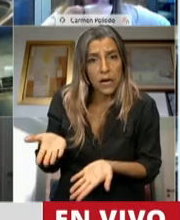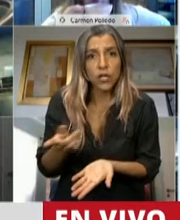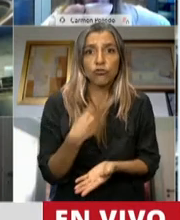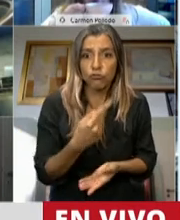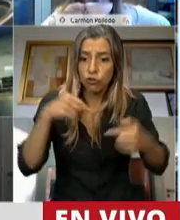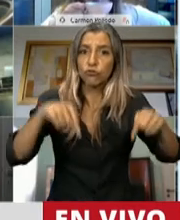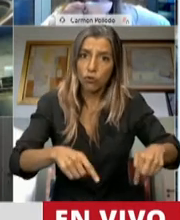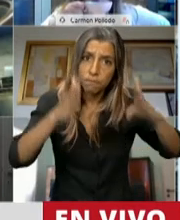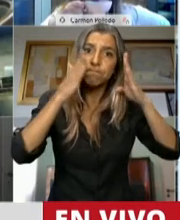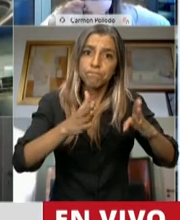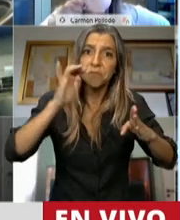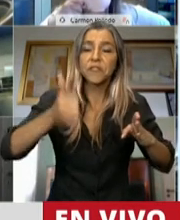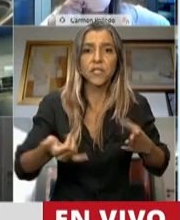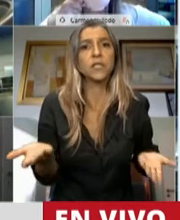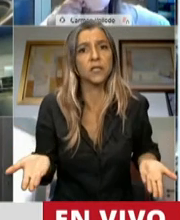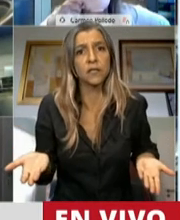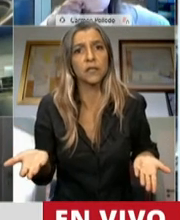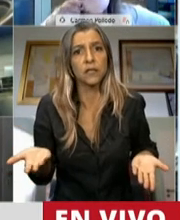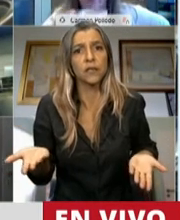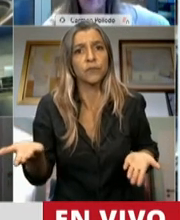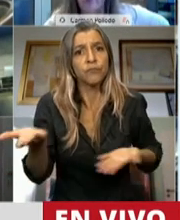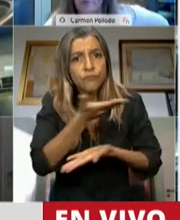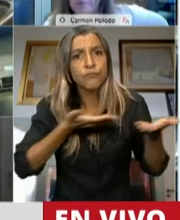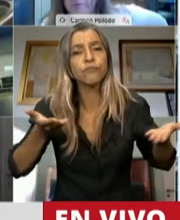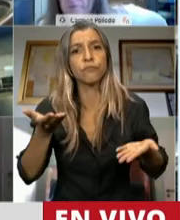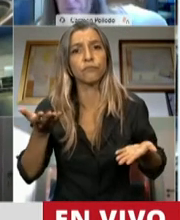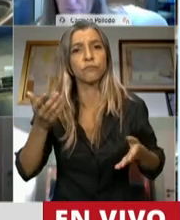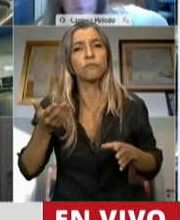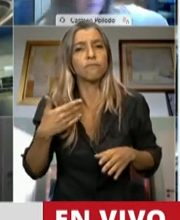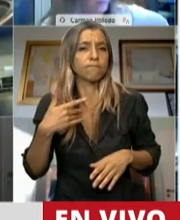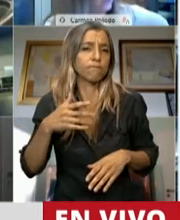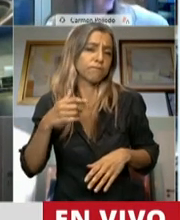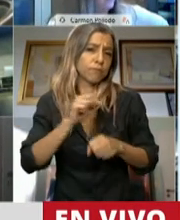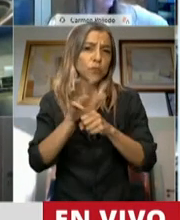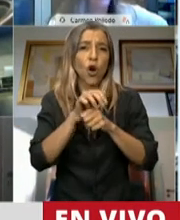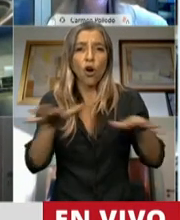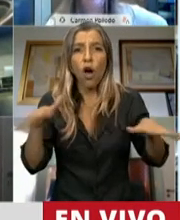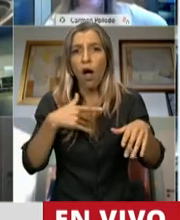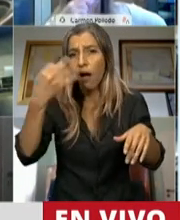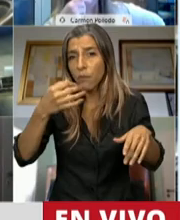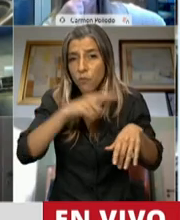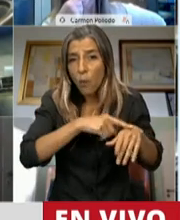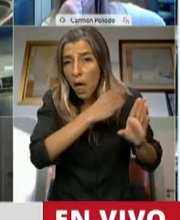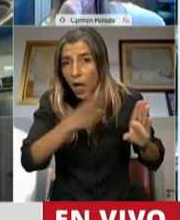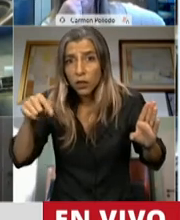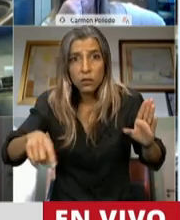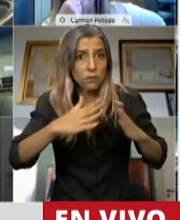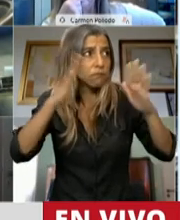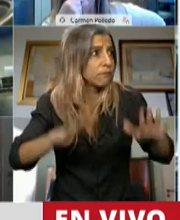en esta extensa cuarentena vimos hechos aberrantes que han ocurrido en la sociedad, que